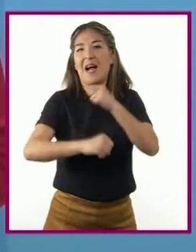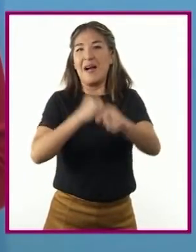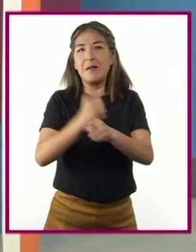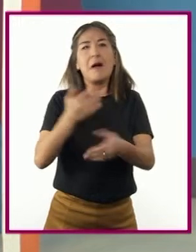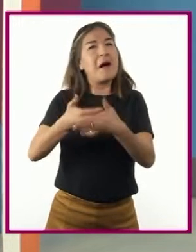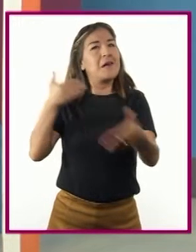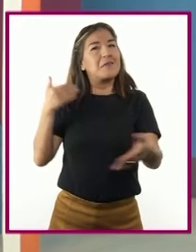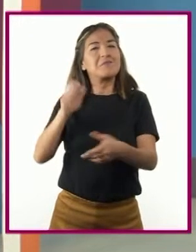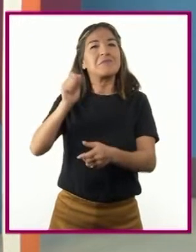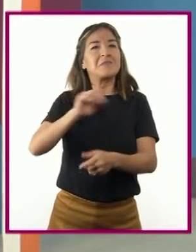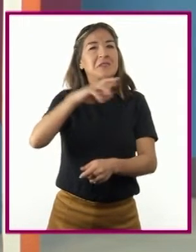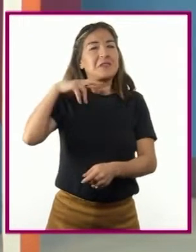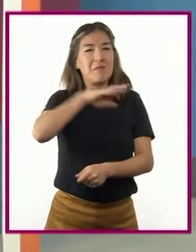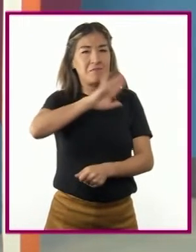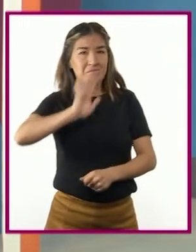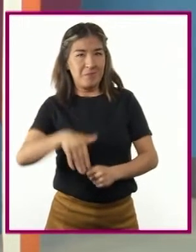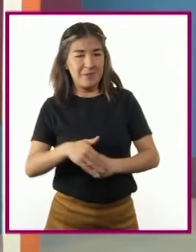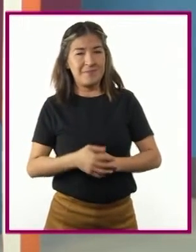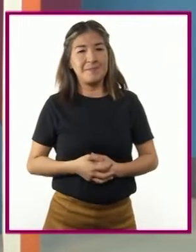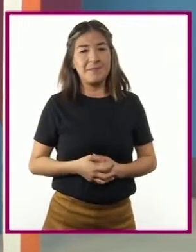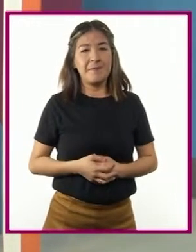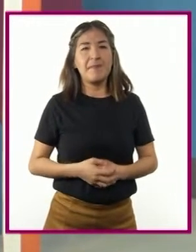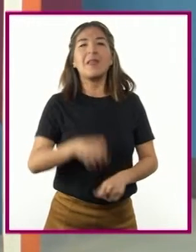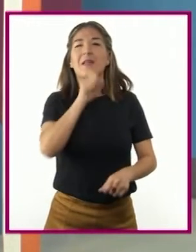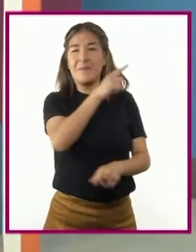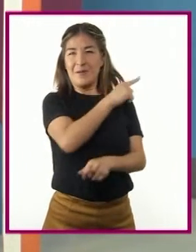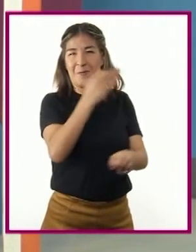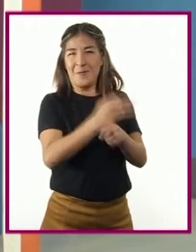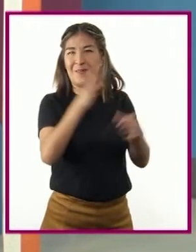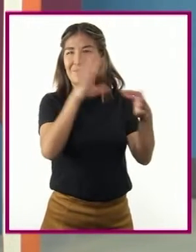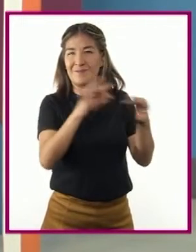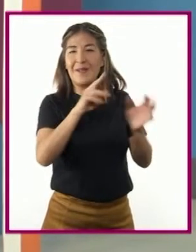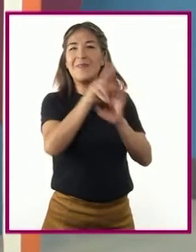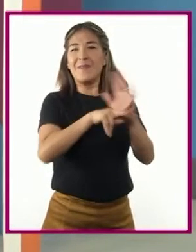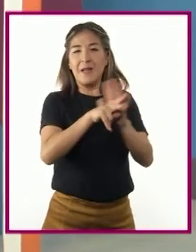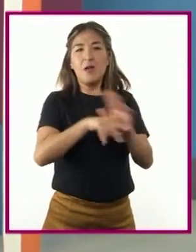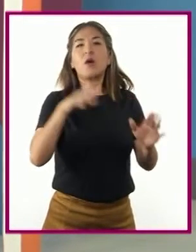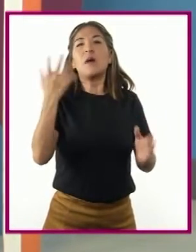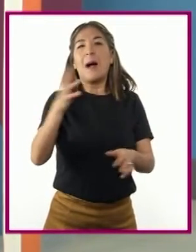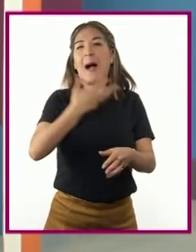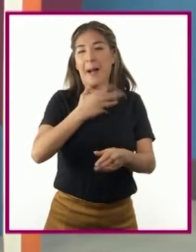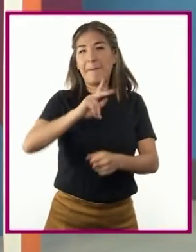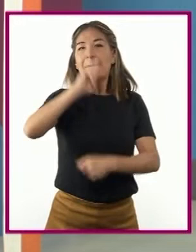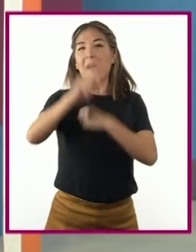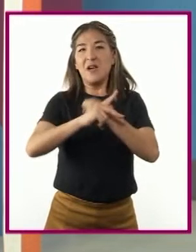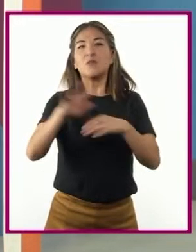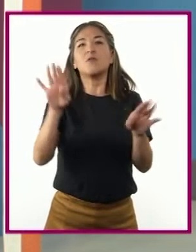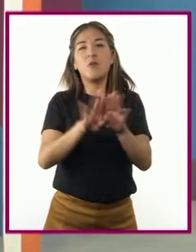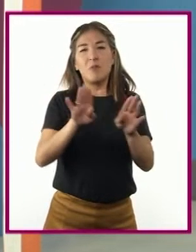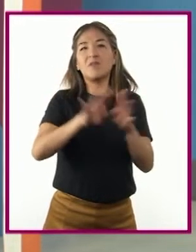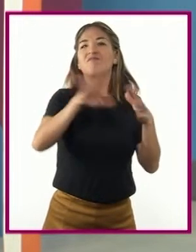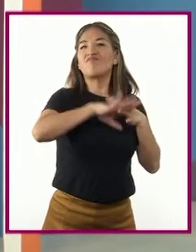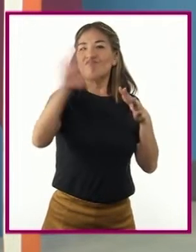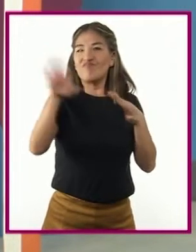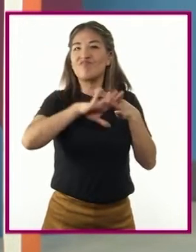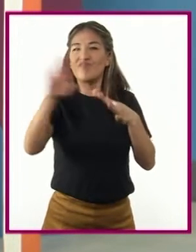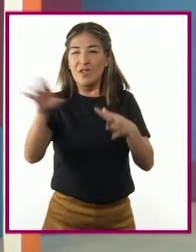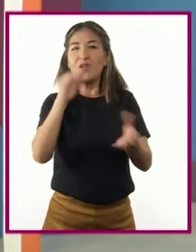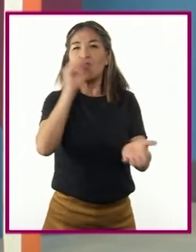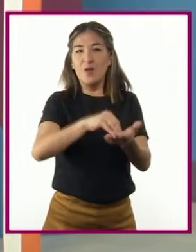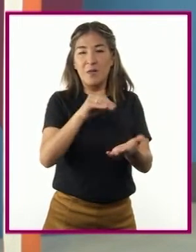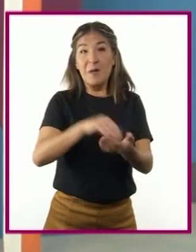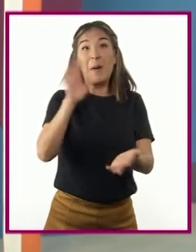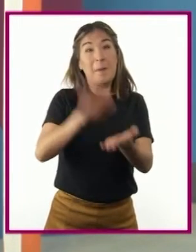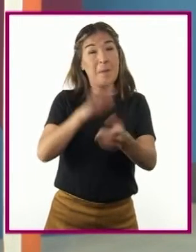antes. En el video también localizamos aquellos países que constantemente reciben población migrante y que por